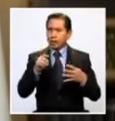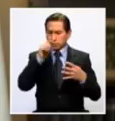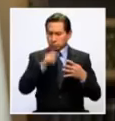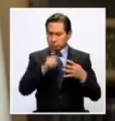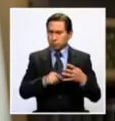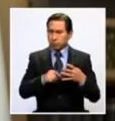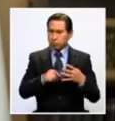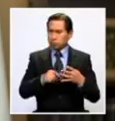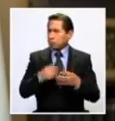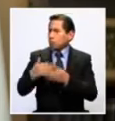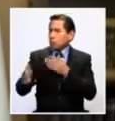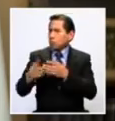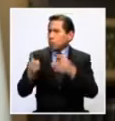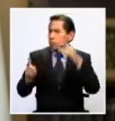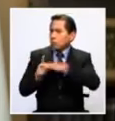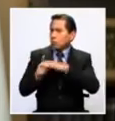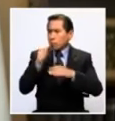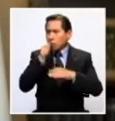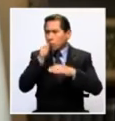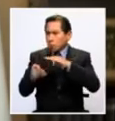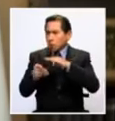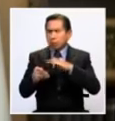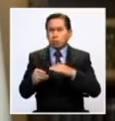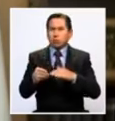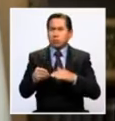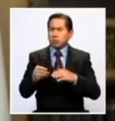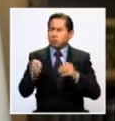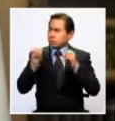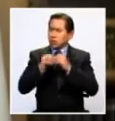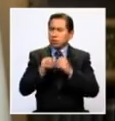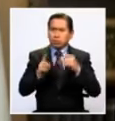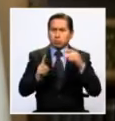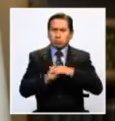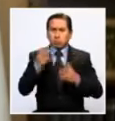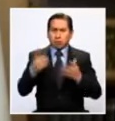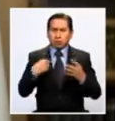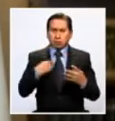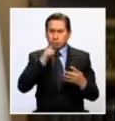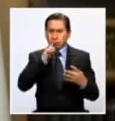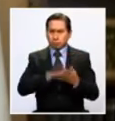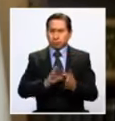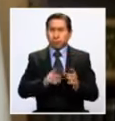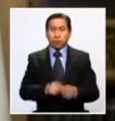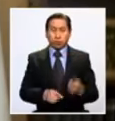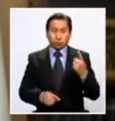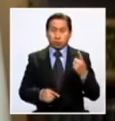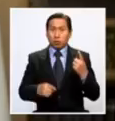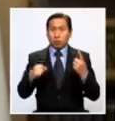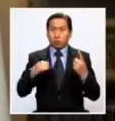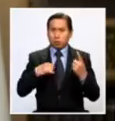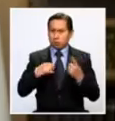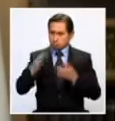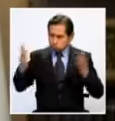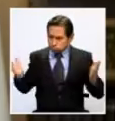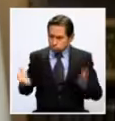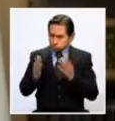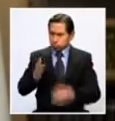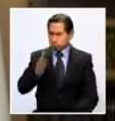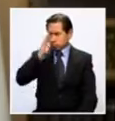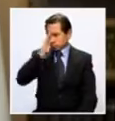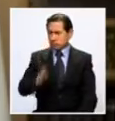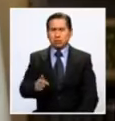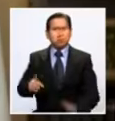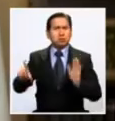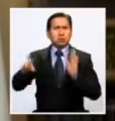y sobre cualquier otro caso de corrupción que pueda aparecer. Uno, voy a impulsar todo el peso de la